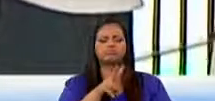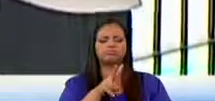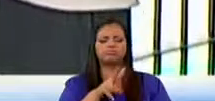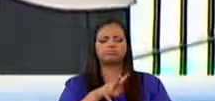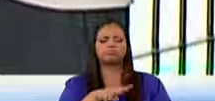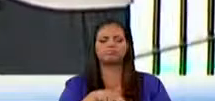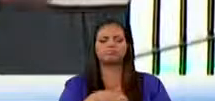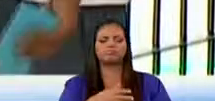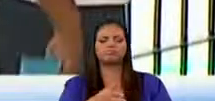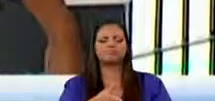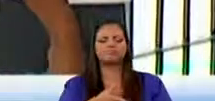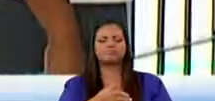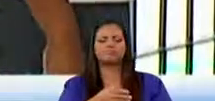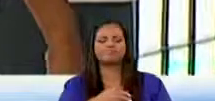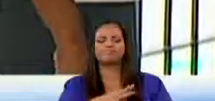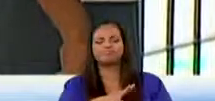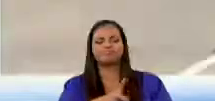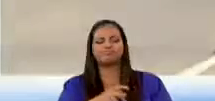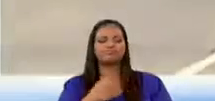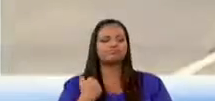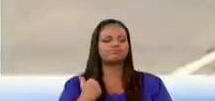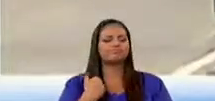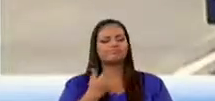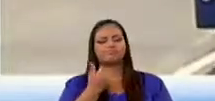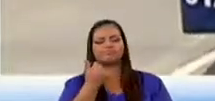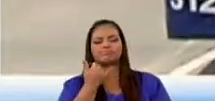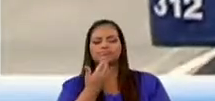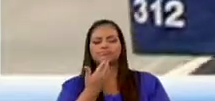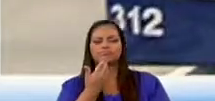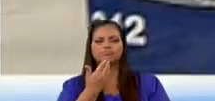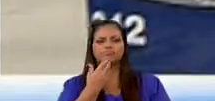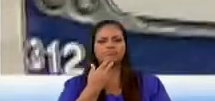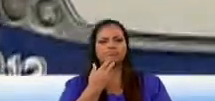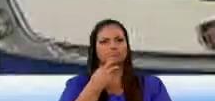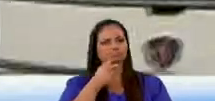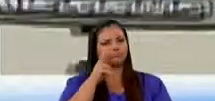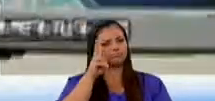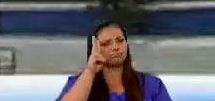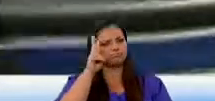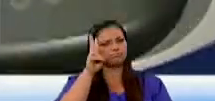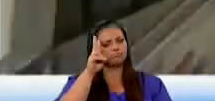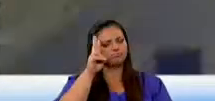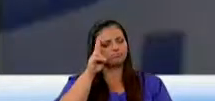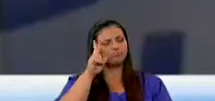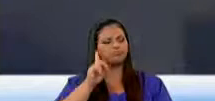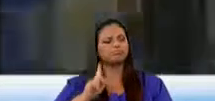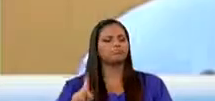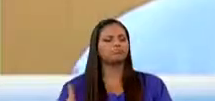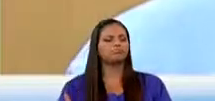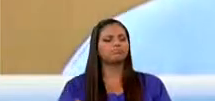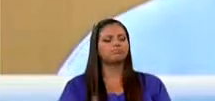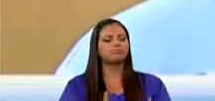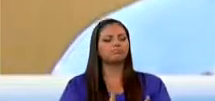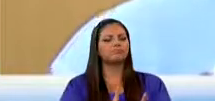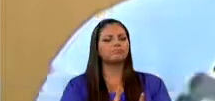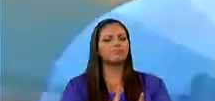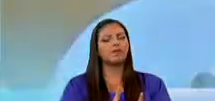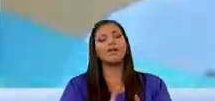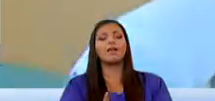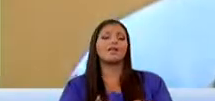la visualizan el tipo de objeto que carga el teléfono, y uno se la pega, la se conversa, y los